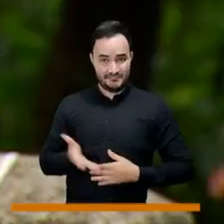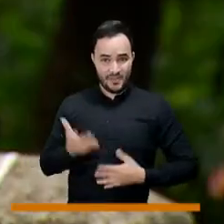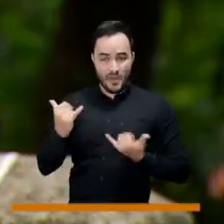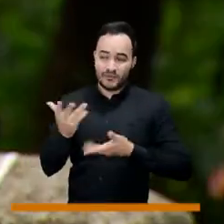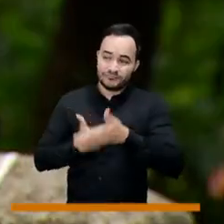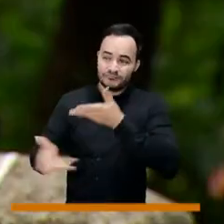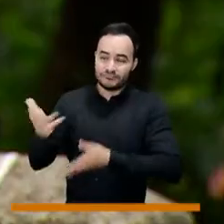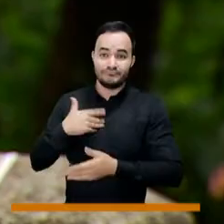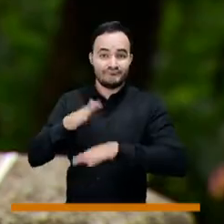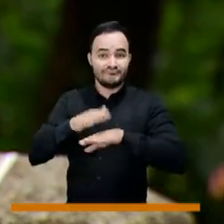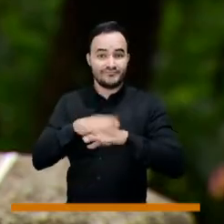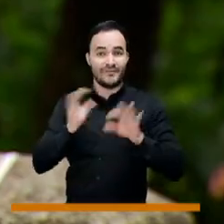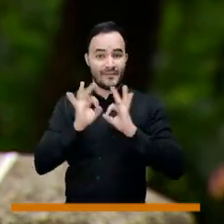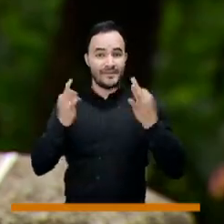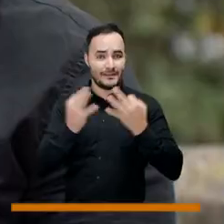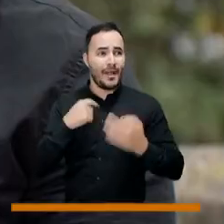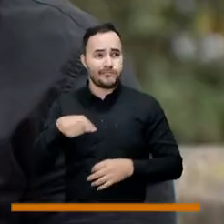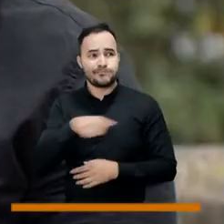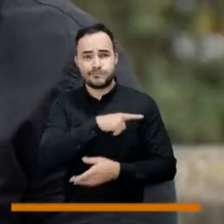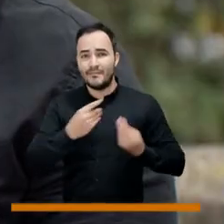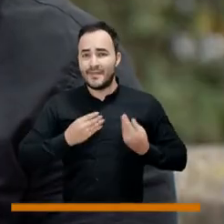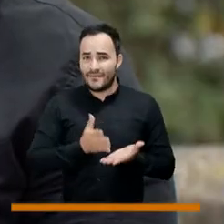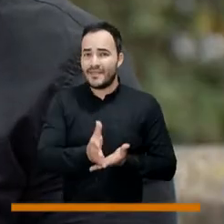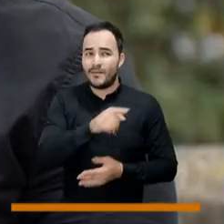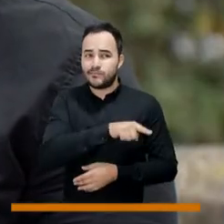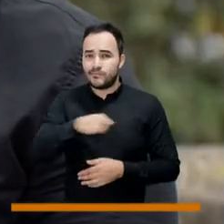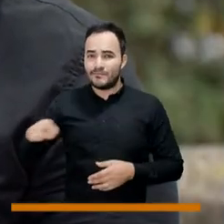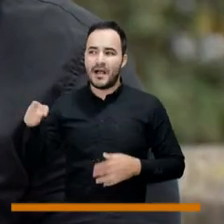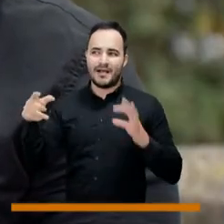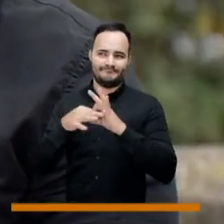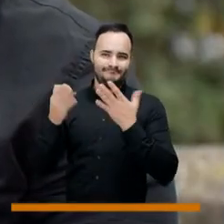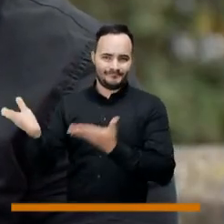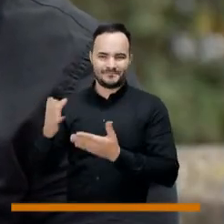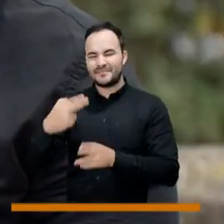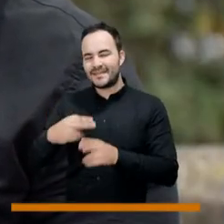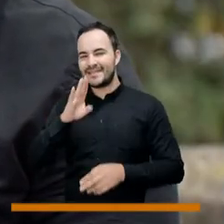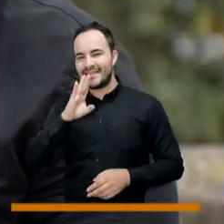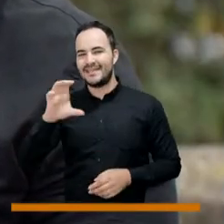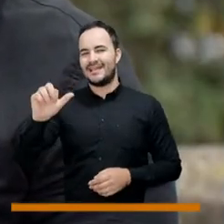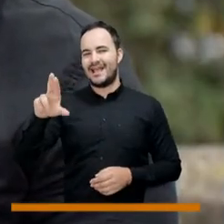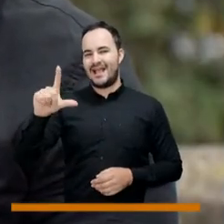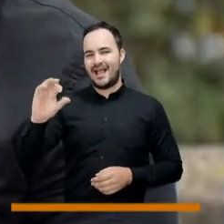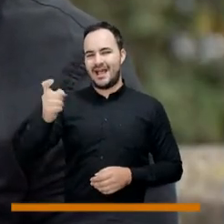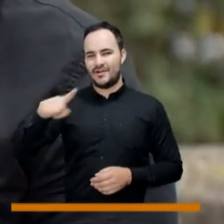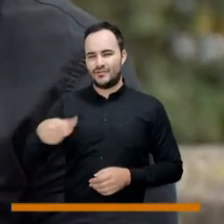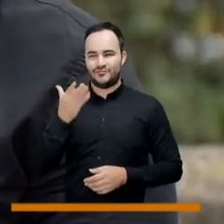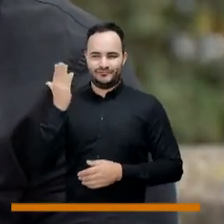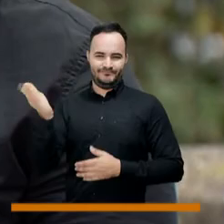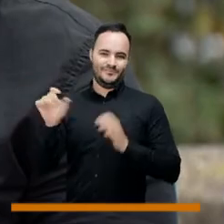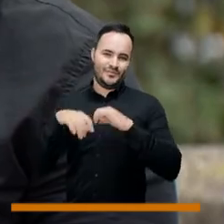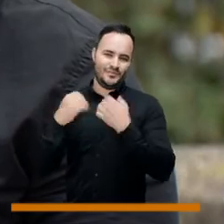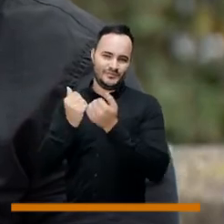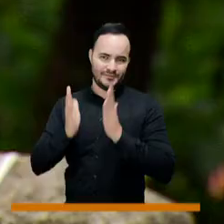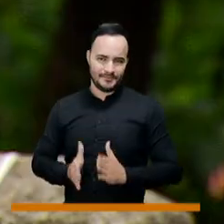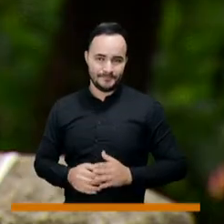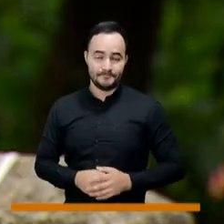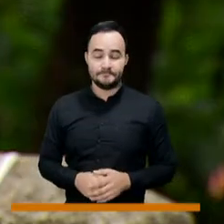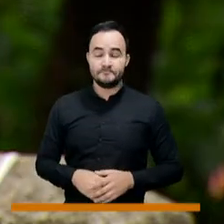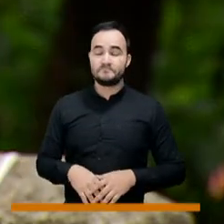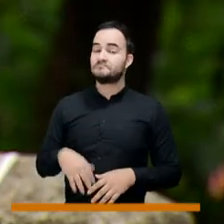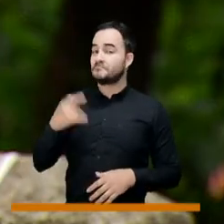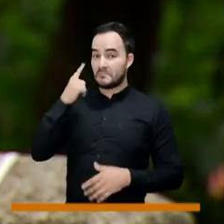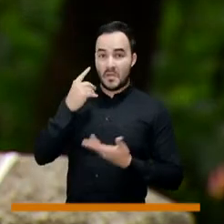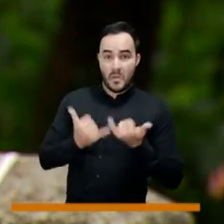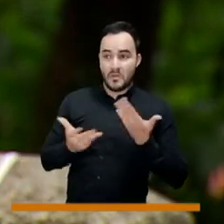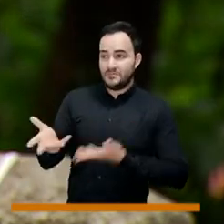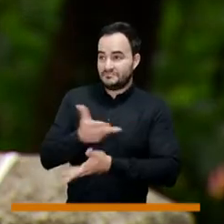calles que vamos a conocer. Concejal Carlos Romero Misas, bienvenido a De Frente. Y hoy hablando desde ese territorio que le es